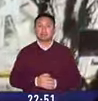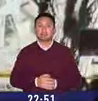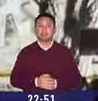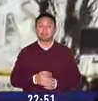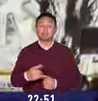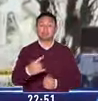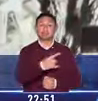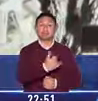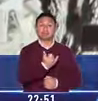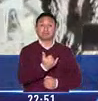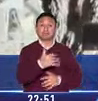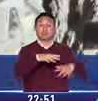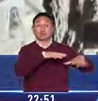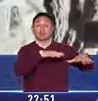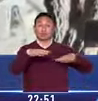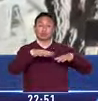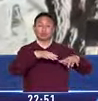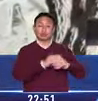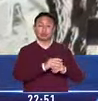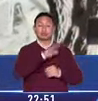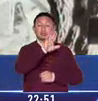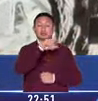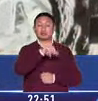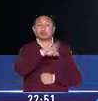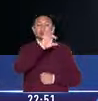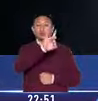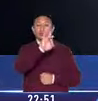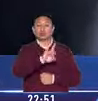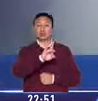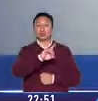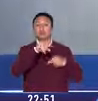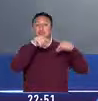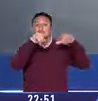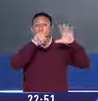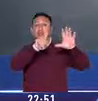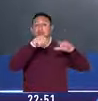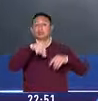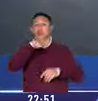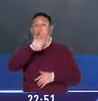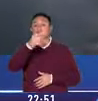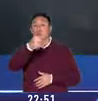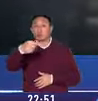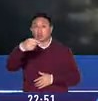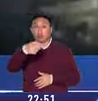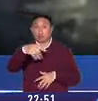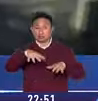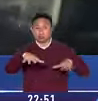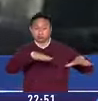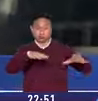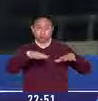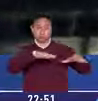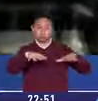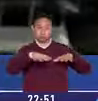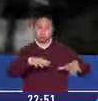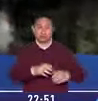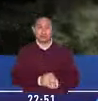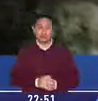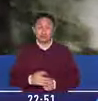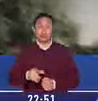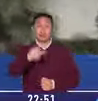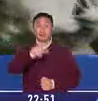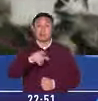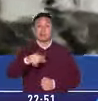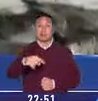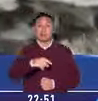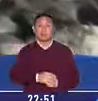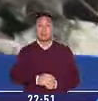sismos alcanzaron magnitudes de 5.8 y 6.4 grados en la escala de Richter, lo que generó la caída